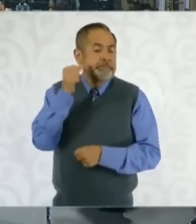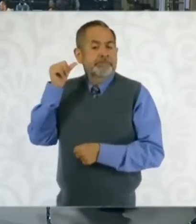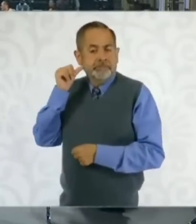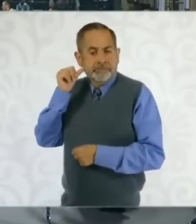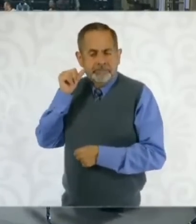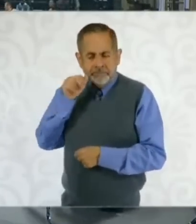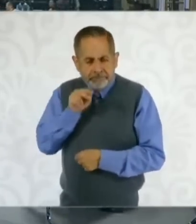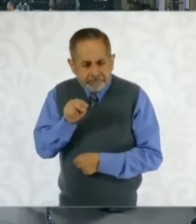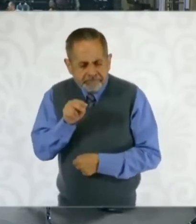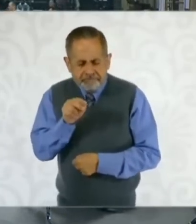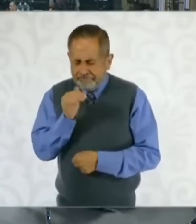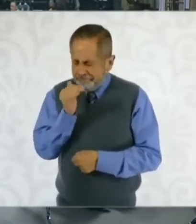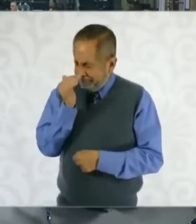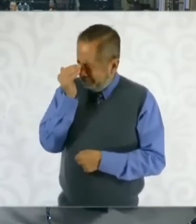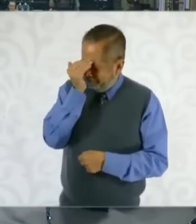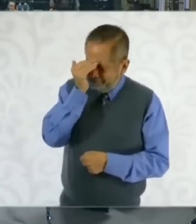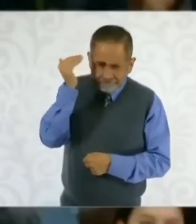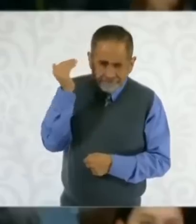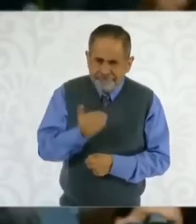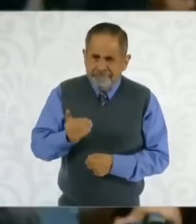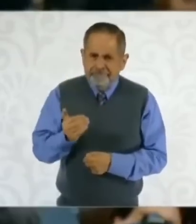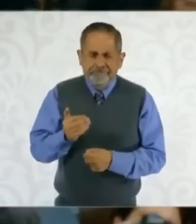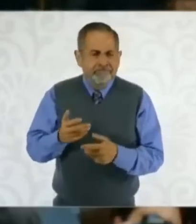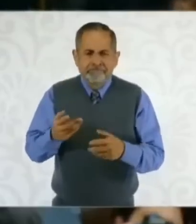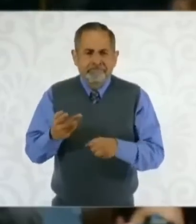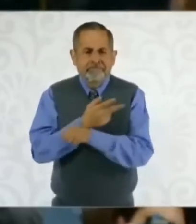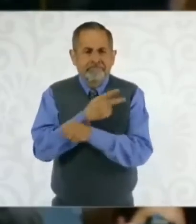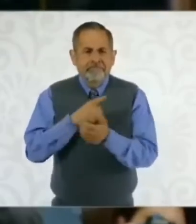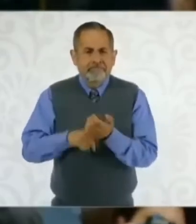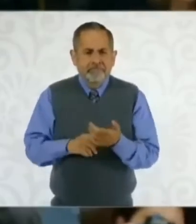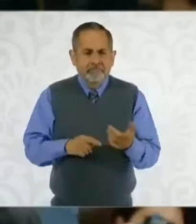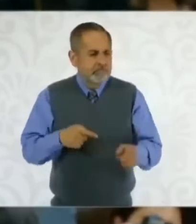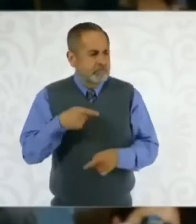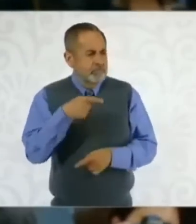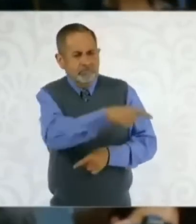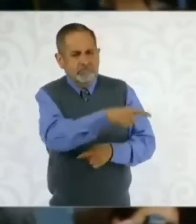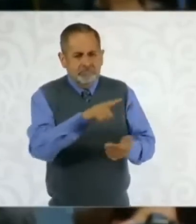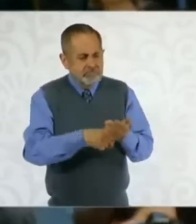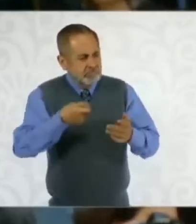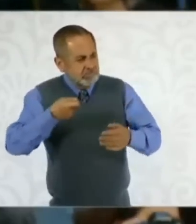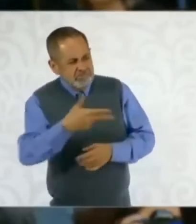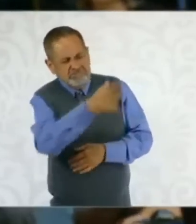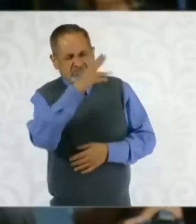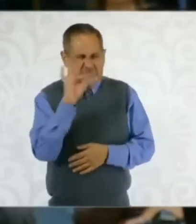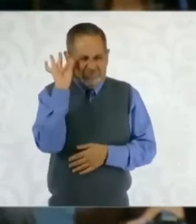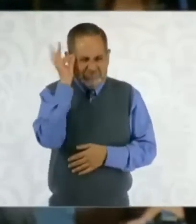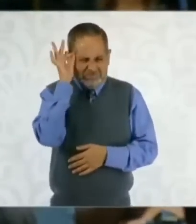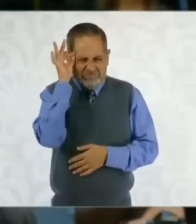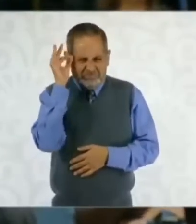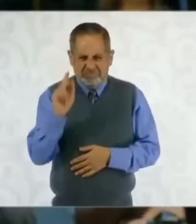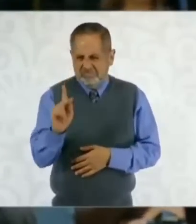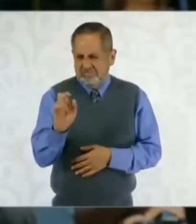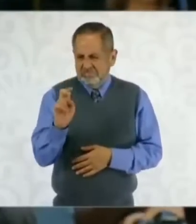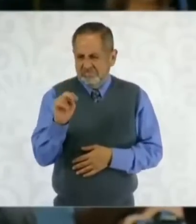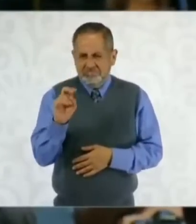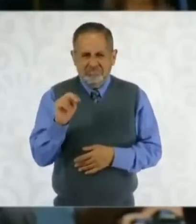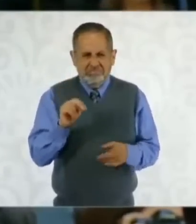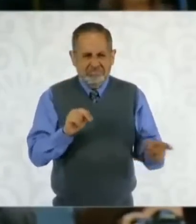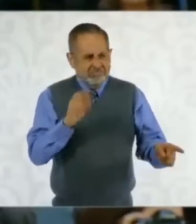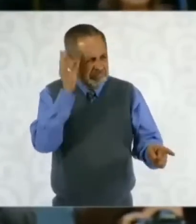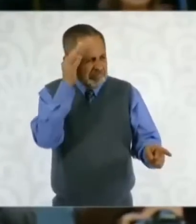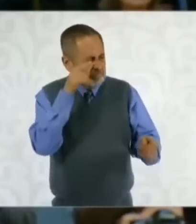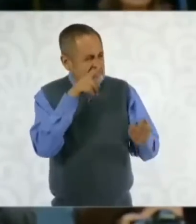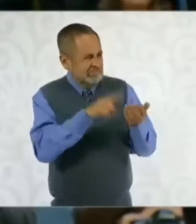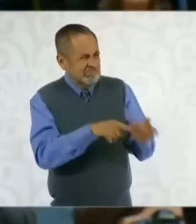parece aberrante a todas luces, que un peón, si me permite esa expresión, del Junior